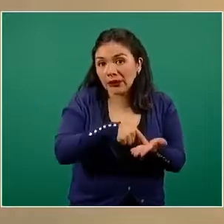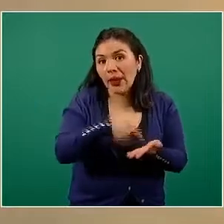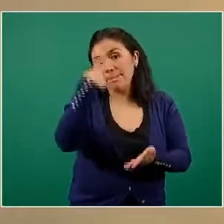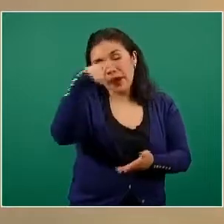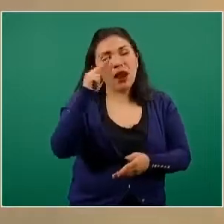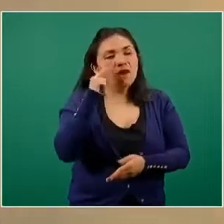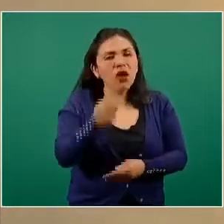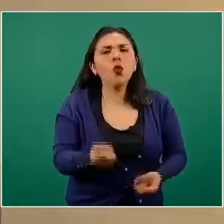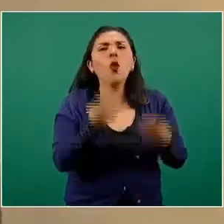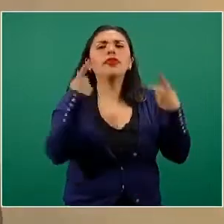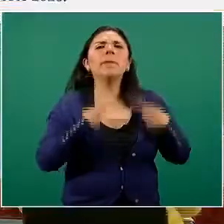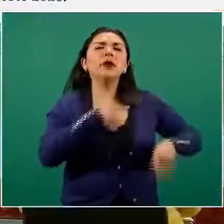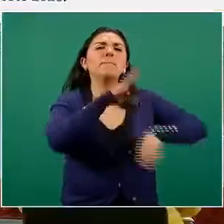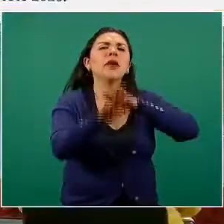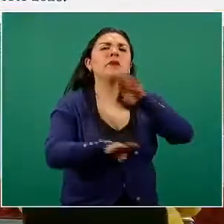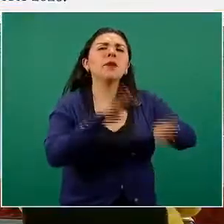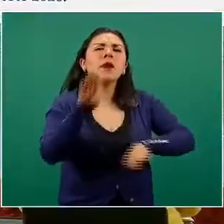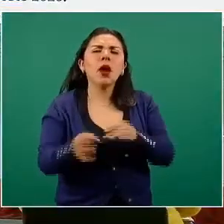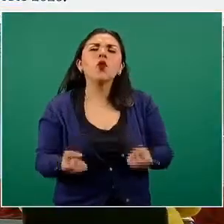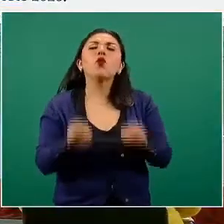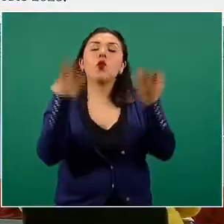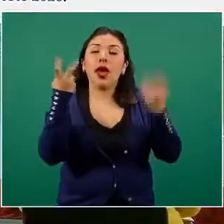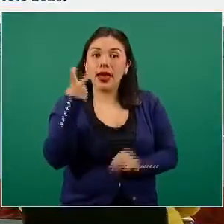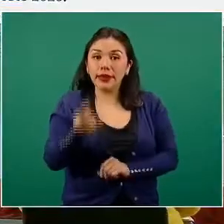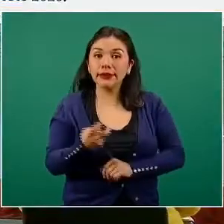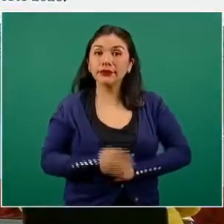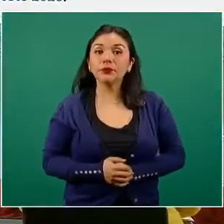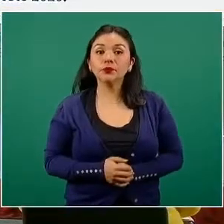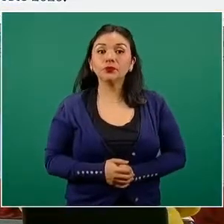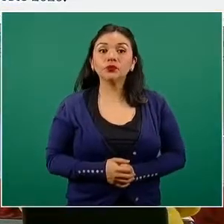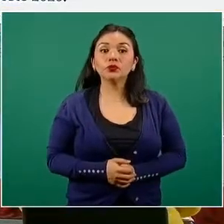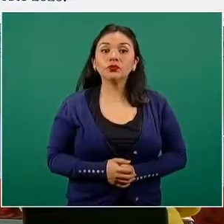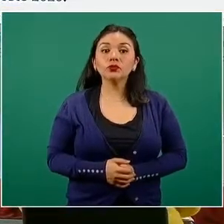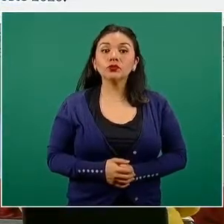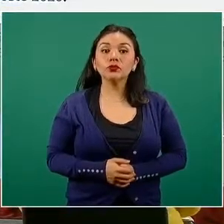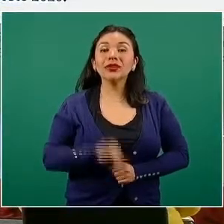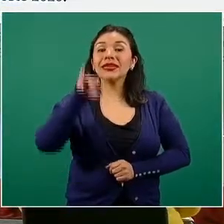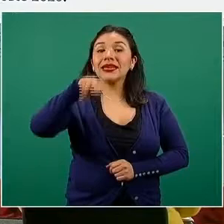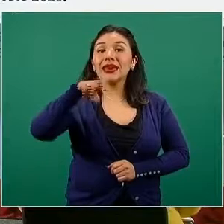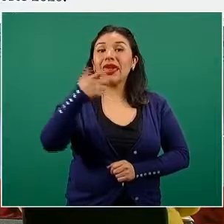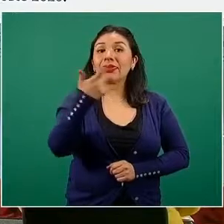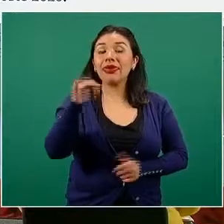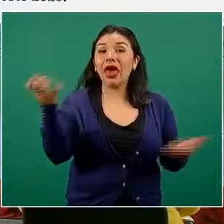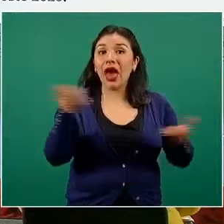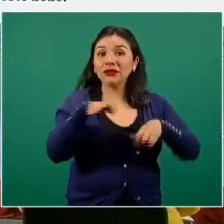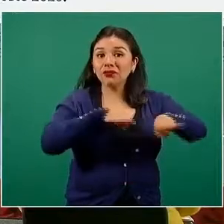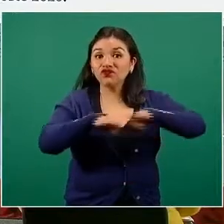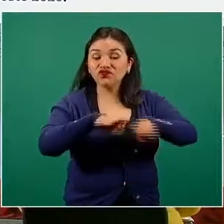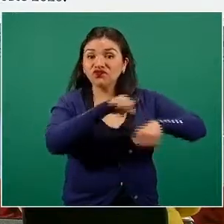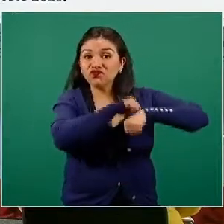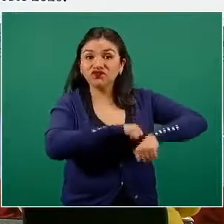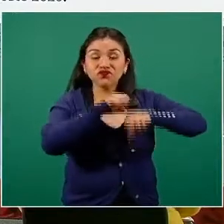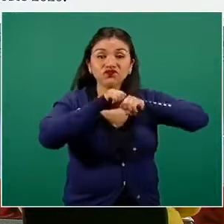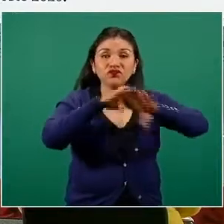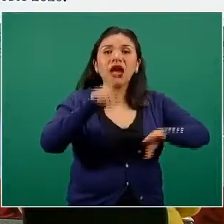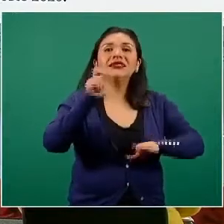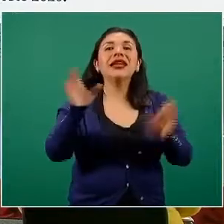en la mortalidad en el grupo interdisciplinario. Lo que está publicando INEGI es ya la información de